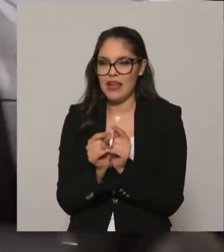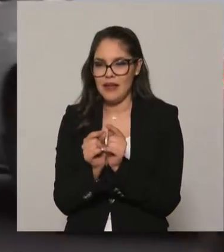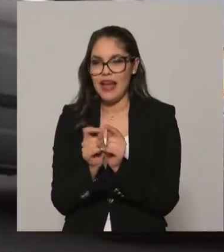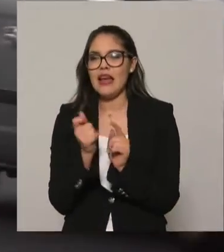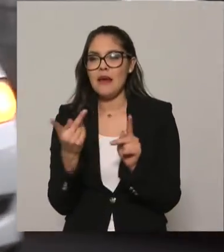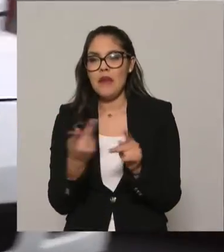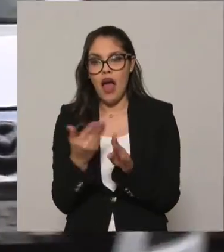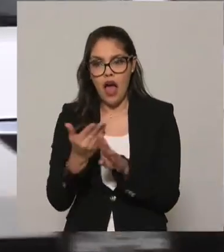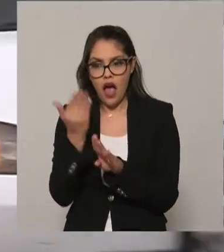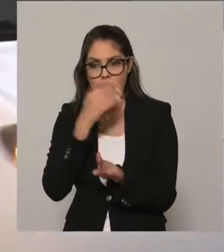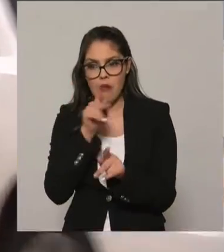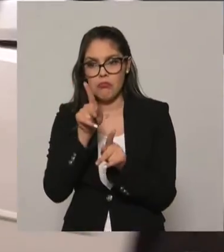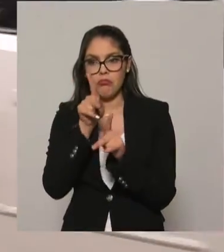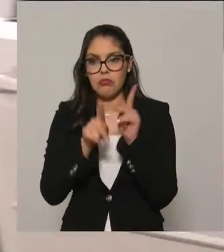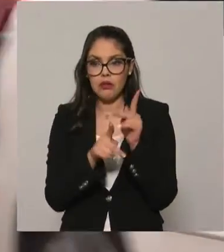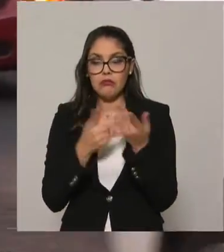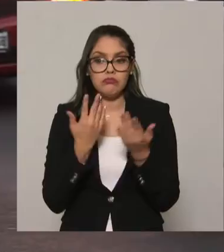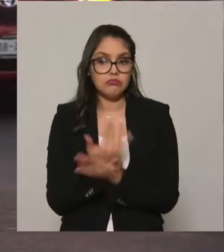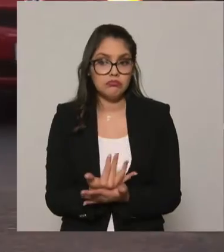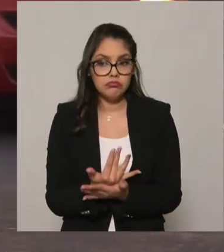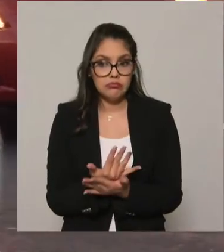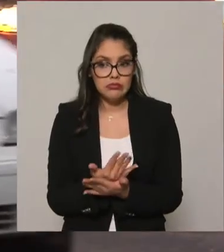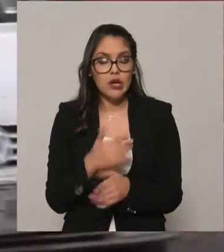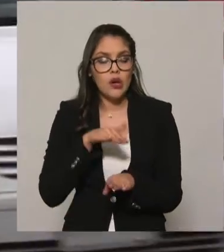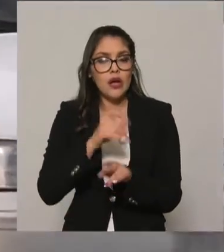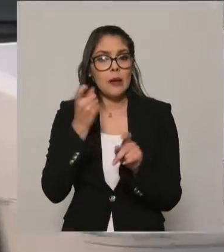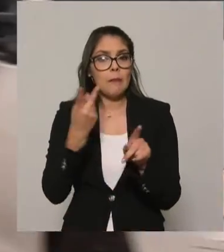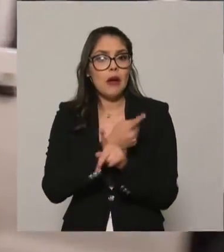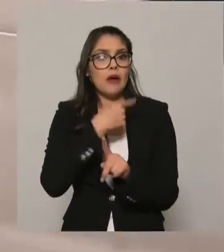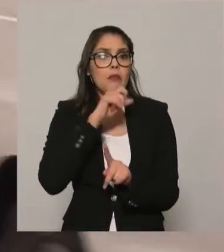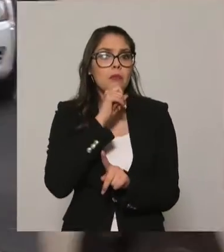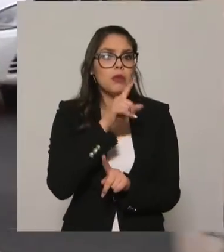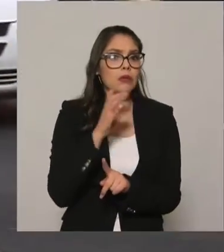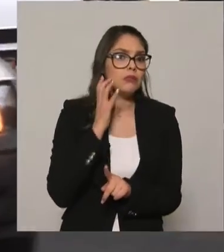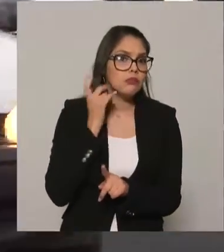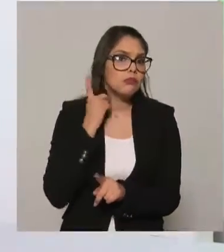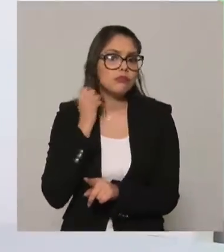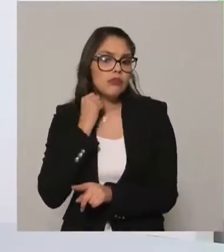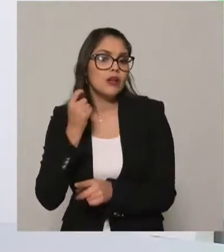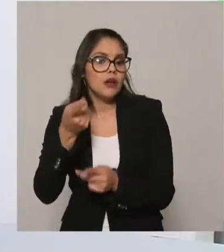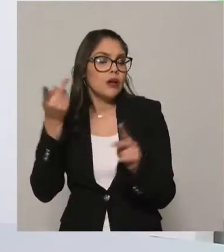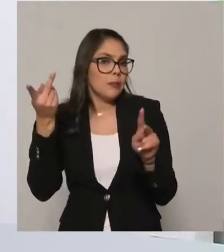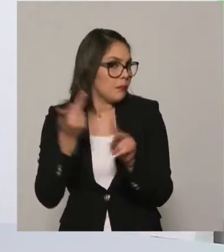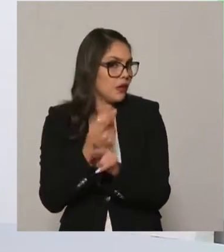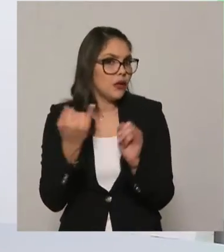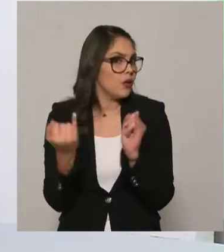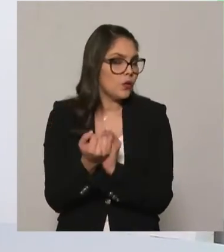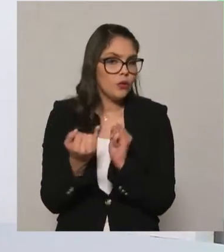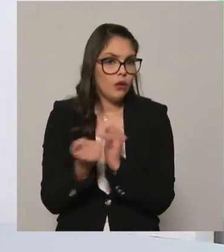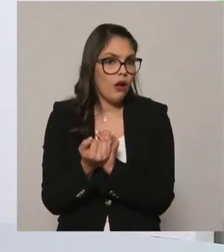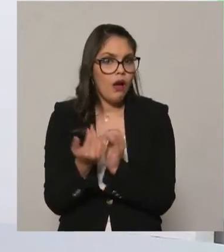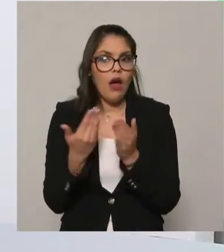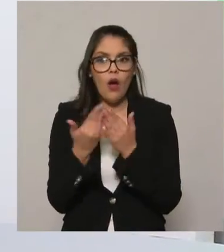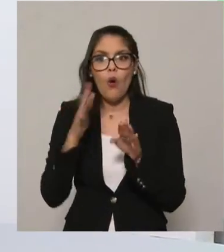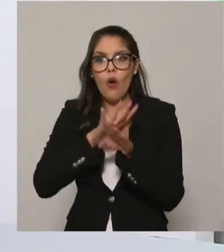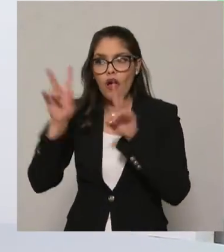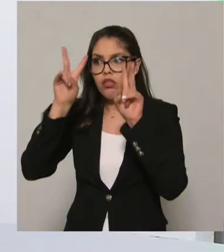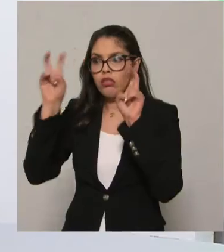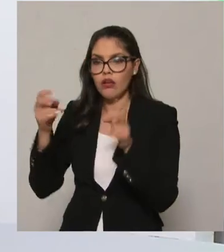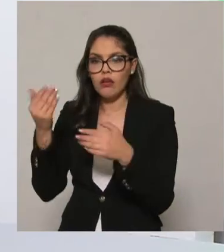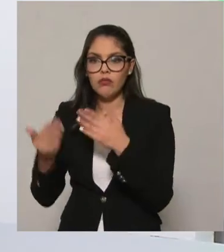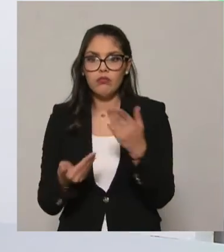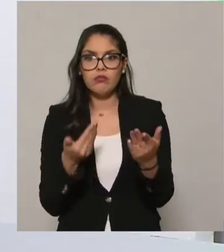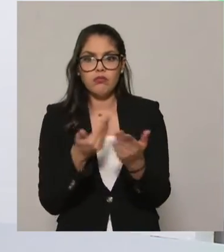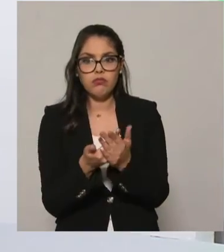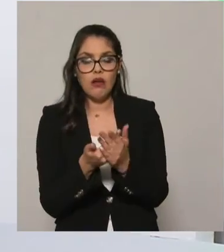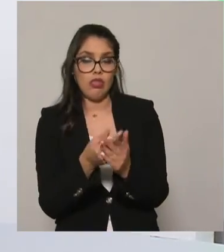quedó pendiente de la agenda legislativa, que tú también llevas esta agenda legislativa. ¿Cuáles son los temas que quedaron en el tintero